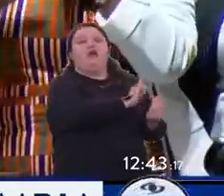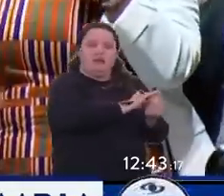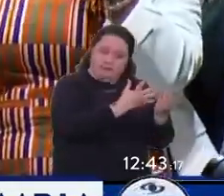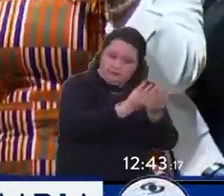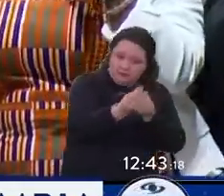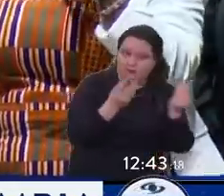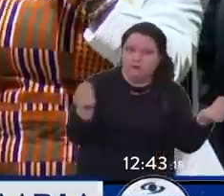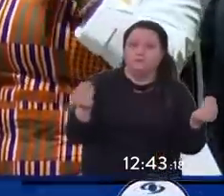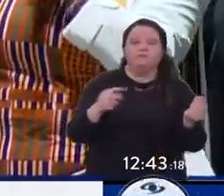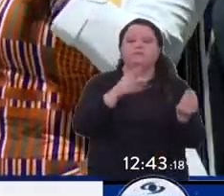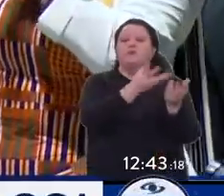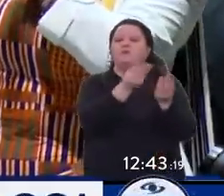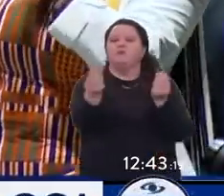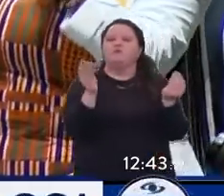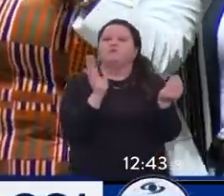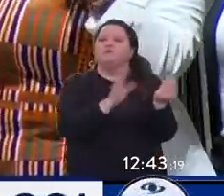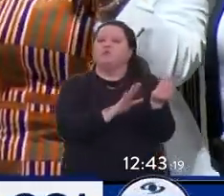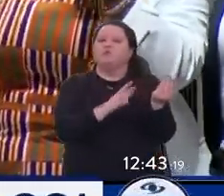la población